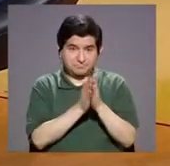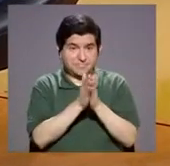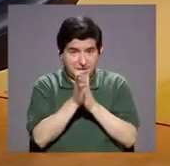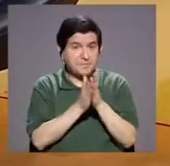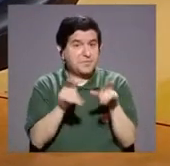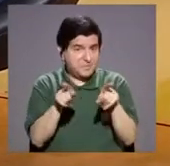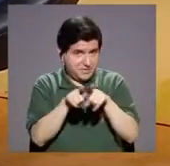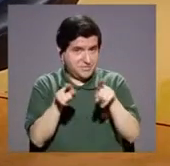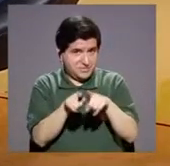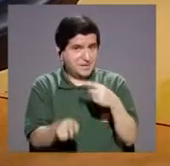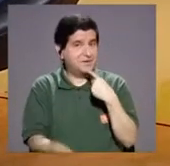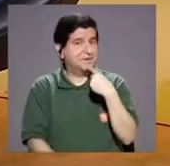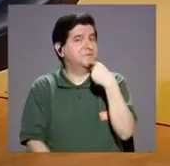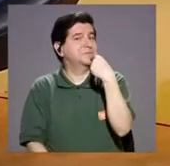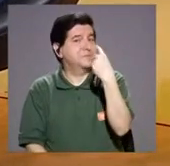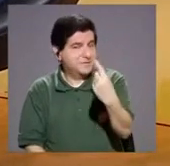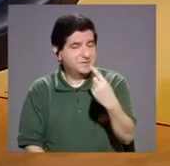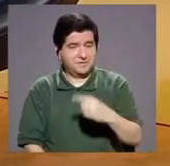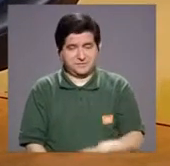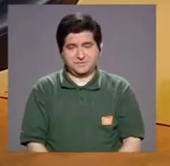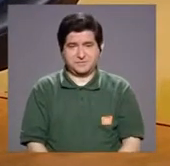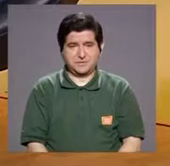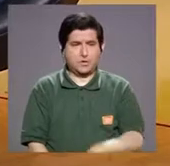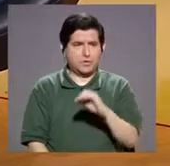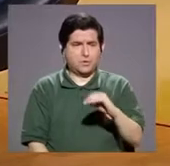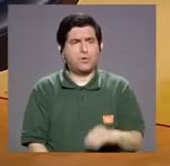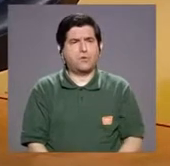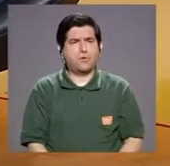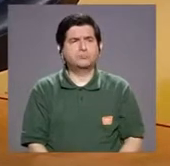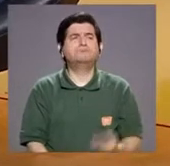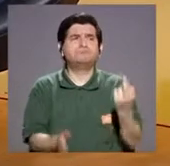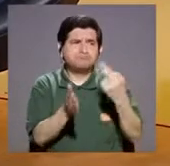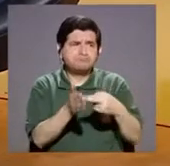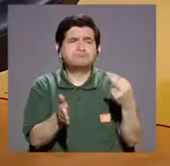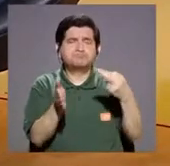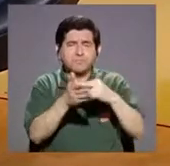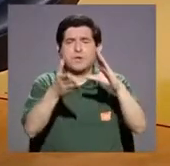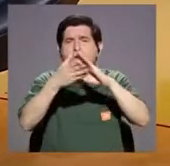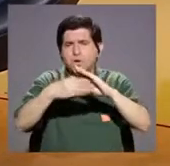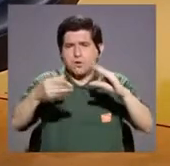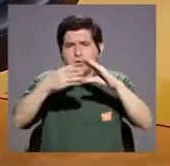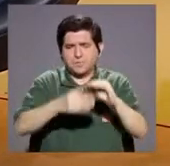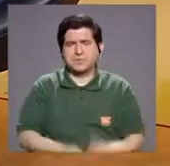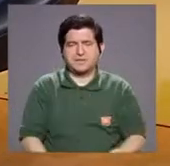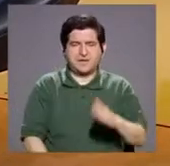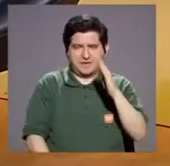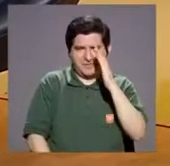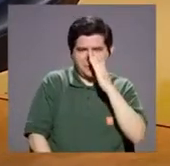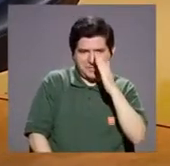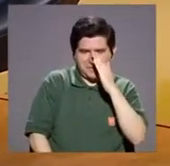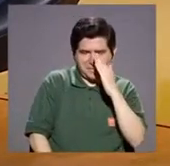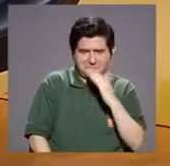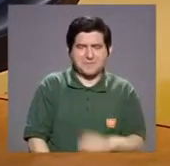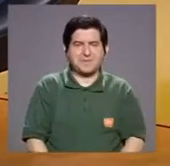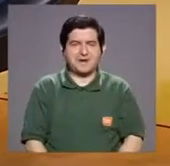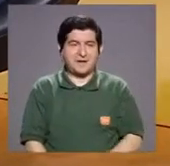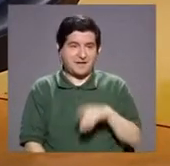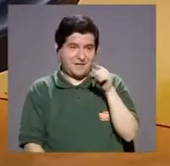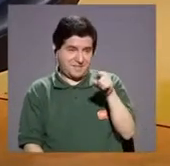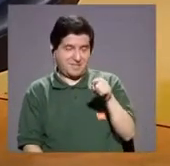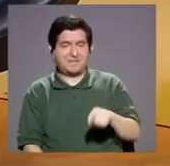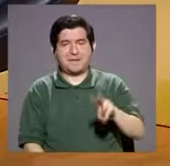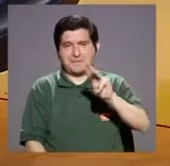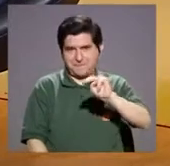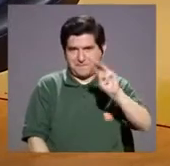para mencionar o para hacer eco de la observación que le hizo la mamá de domarlo de no